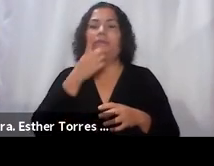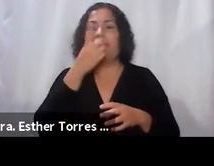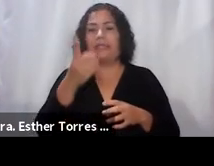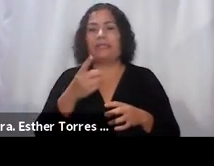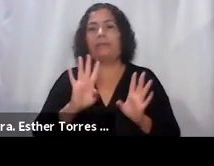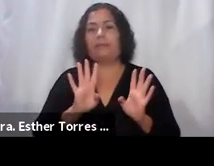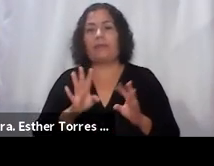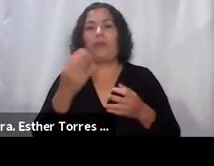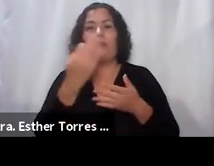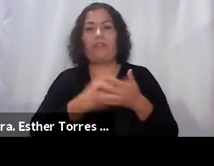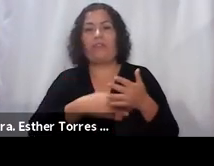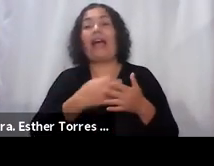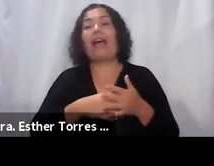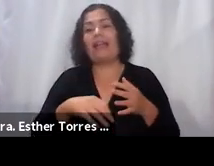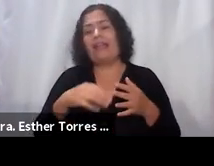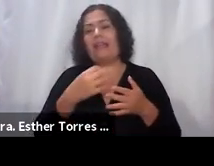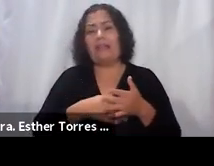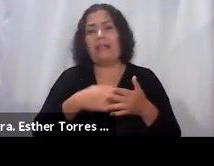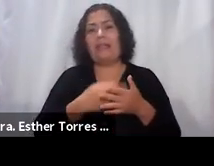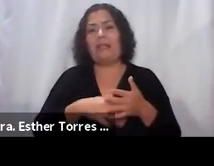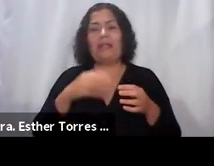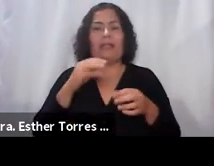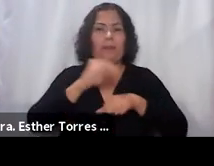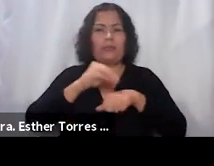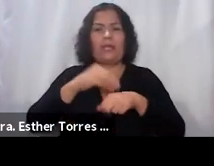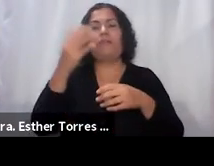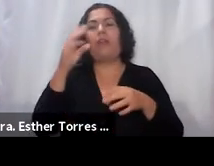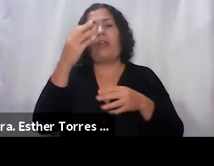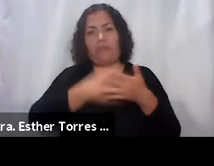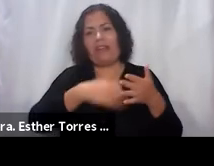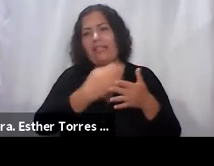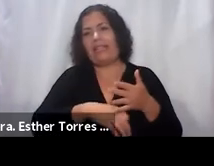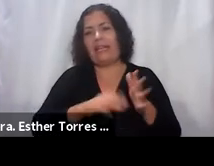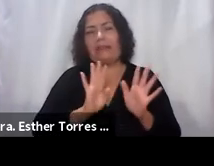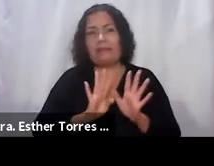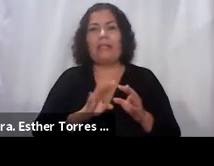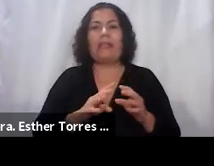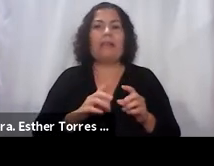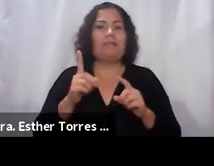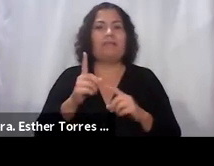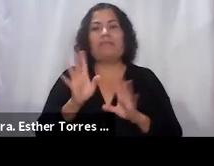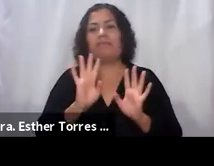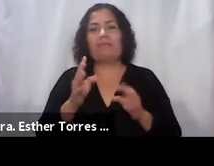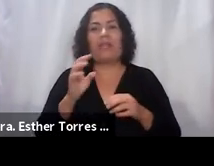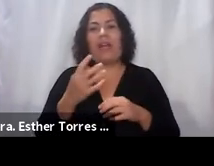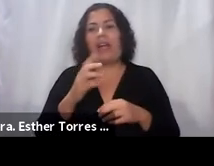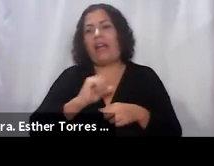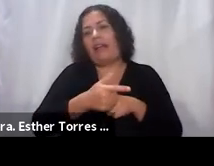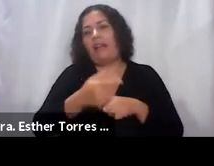faltan tantos metros, ¿no? Para llegar al edificio del ayuntamiento. La siguiente.